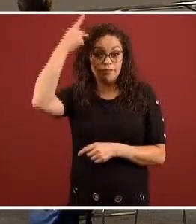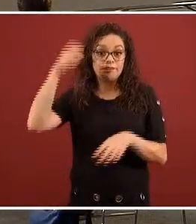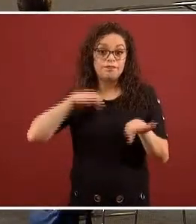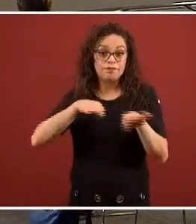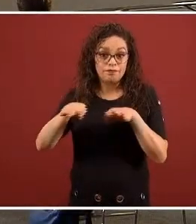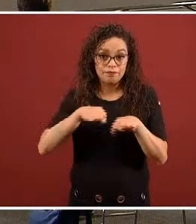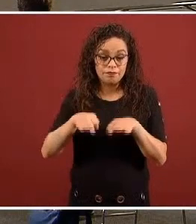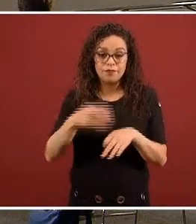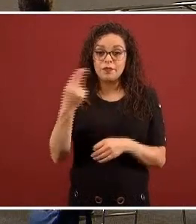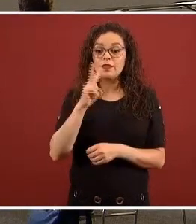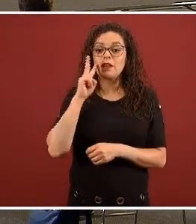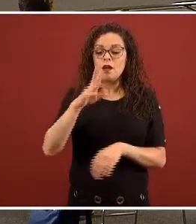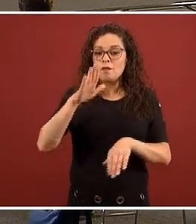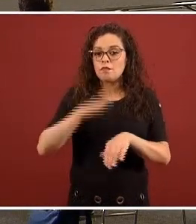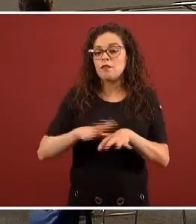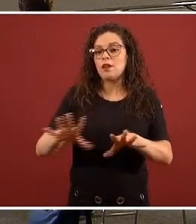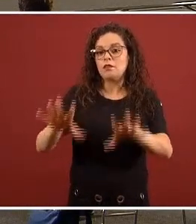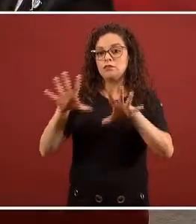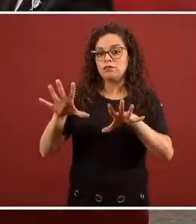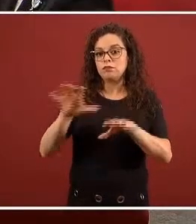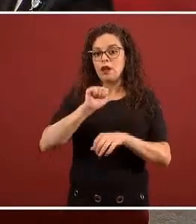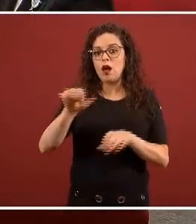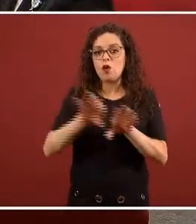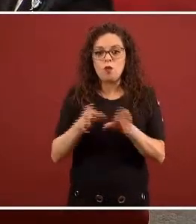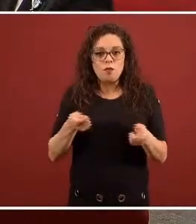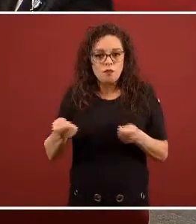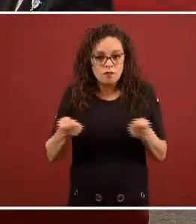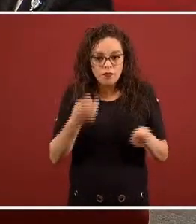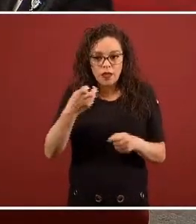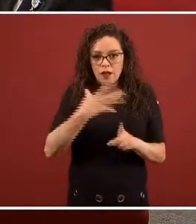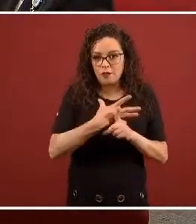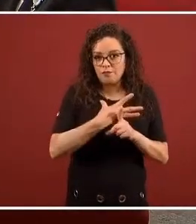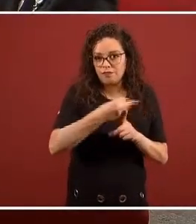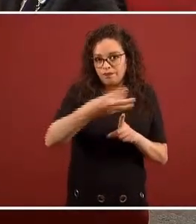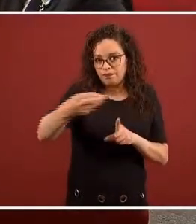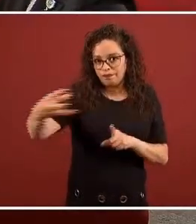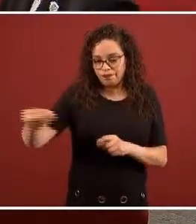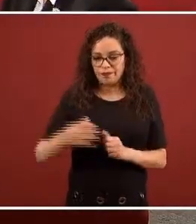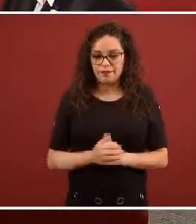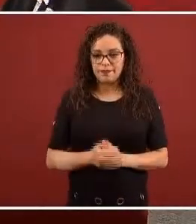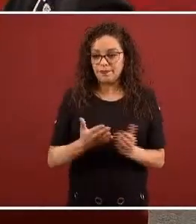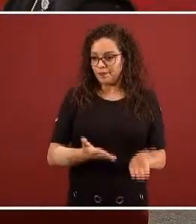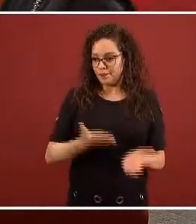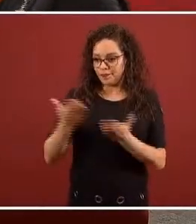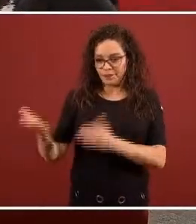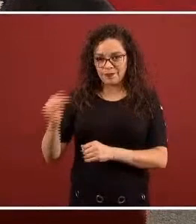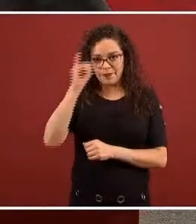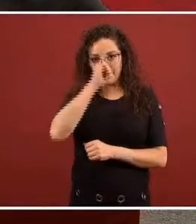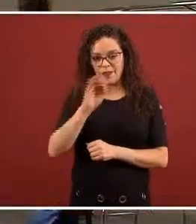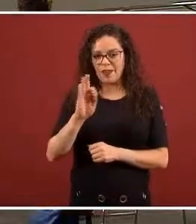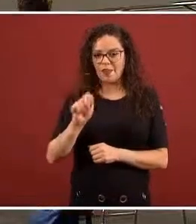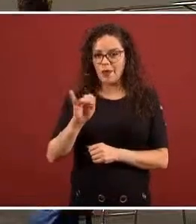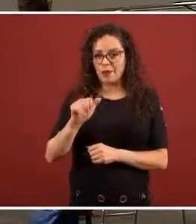lo que estamos haciendo en el control de esta epidemia. Jefa Fabiana, bienvenida. Muchas gracias, qué amable.